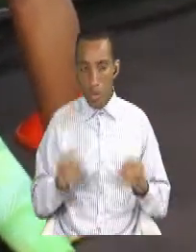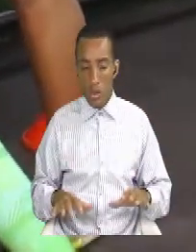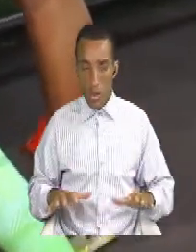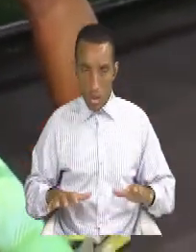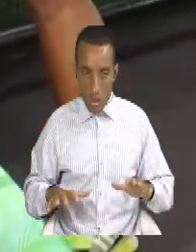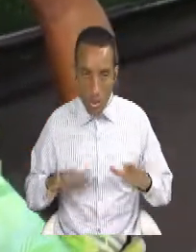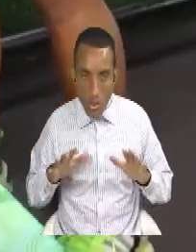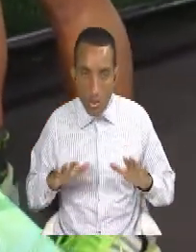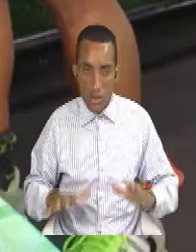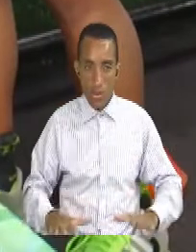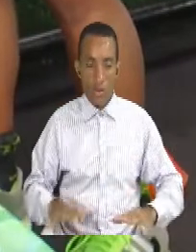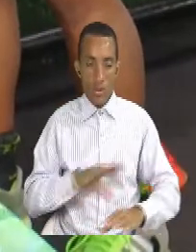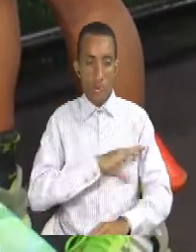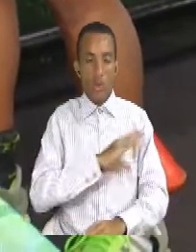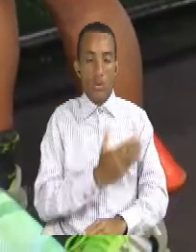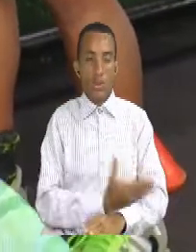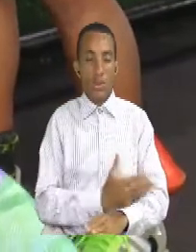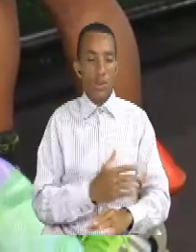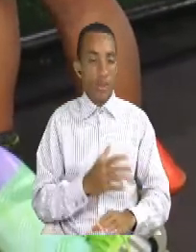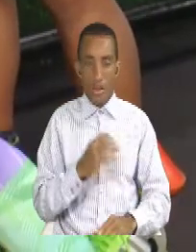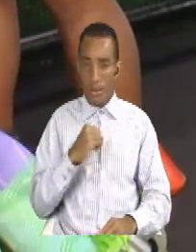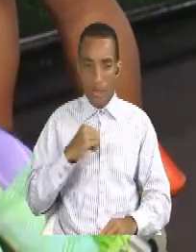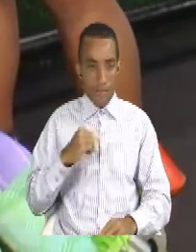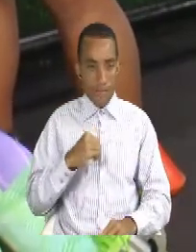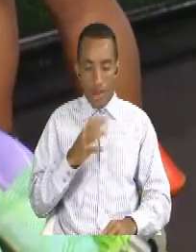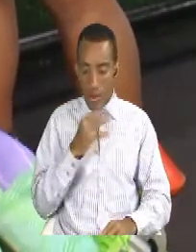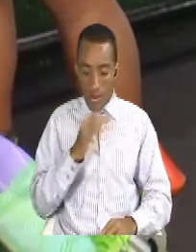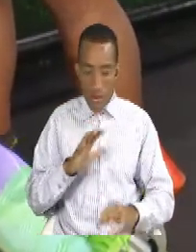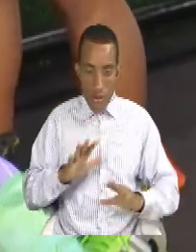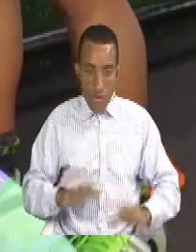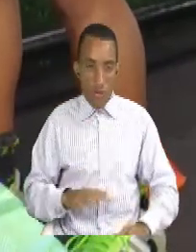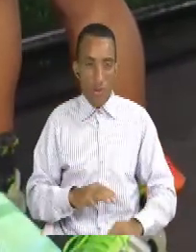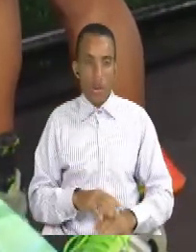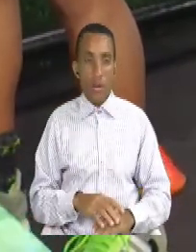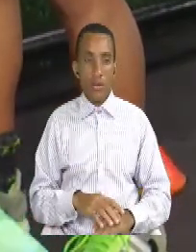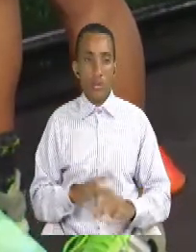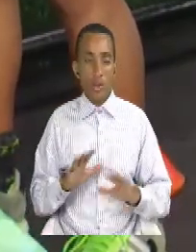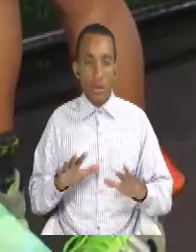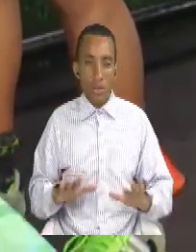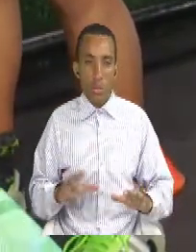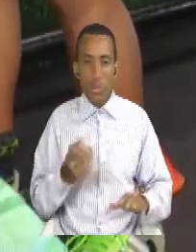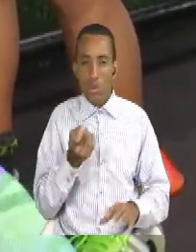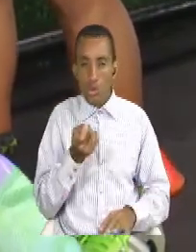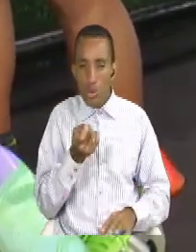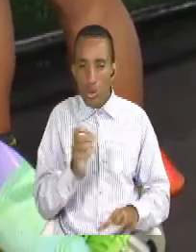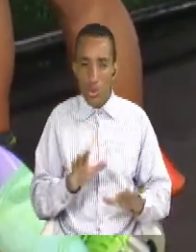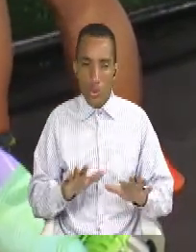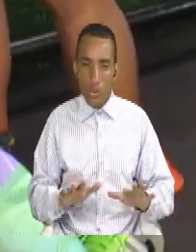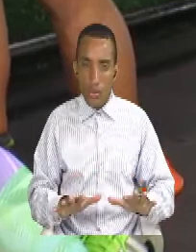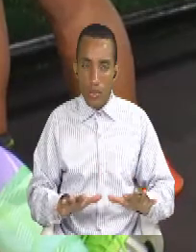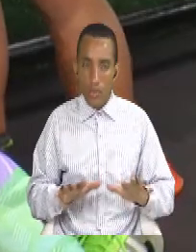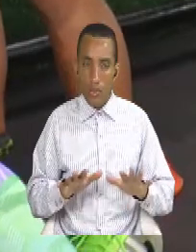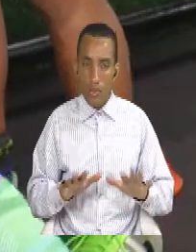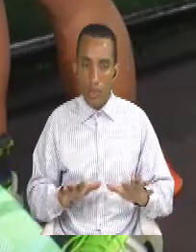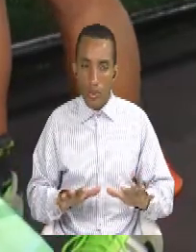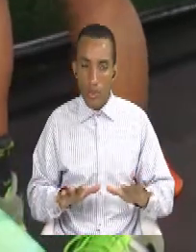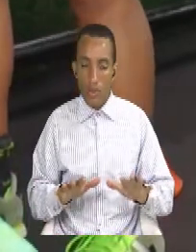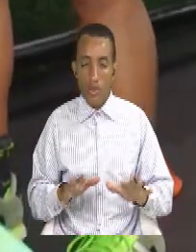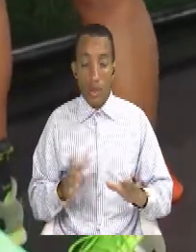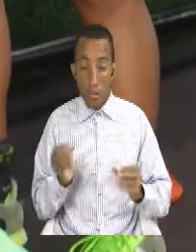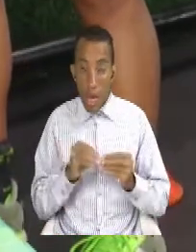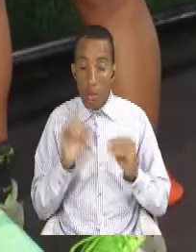más, pero no tengo la capacidad de fuerza, ¿sí? Entonces hago una semiflexión cortica para que yo pueda bajar y subir